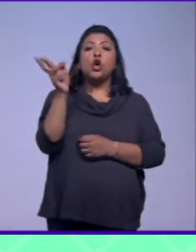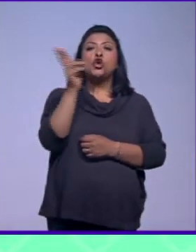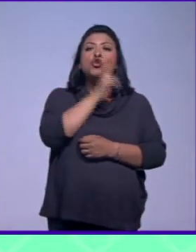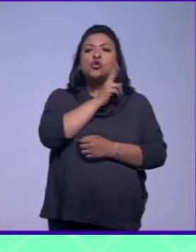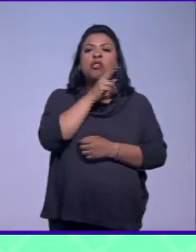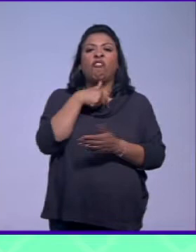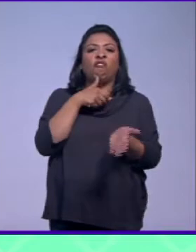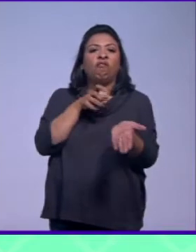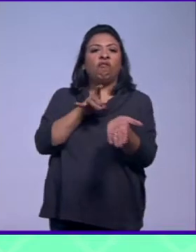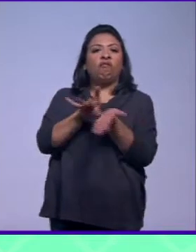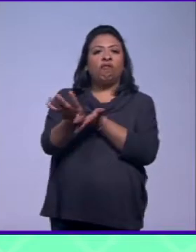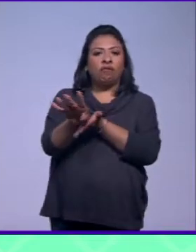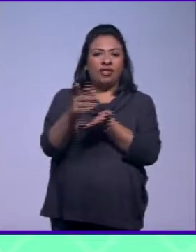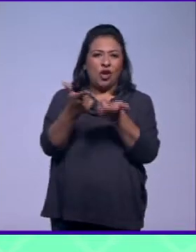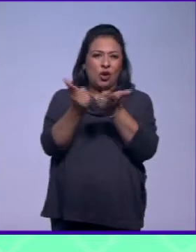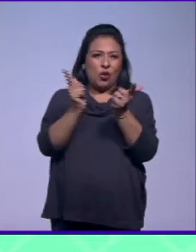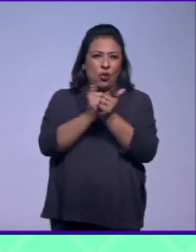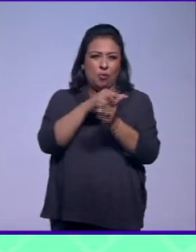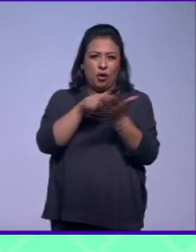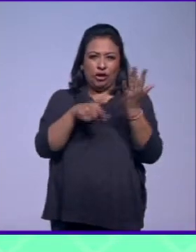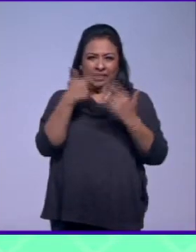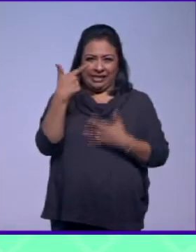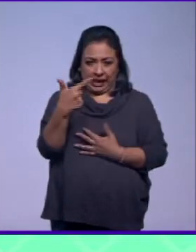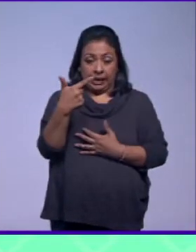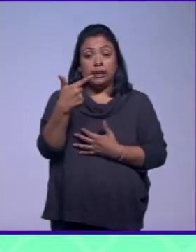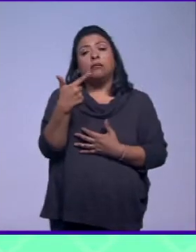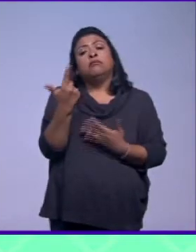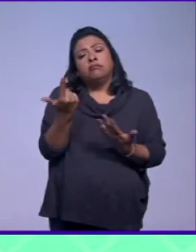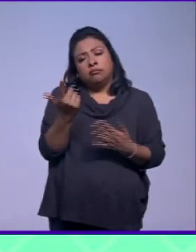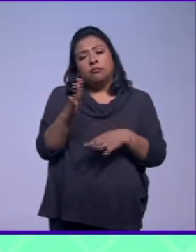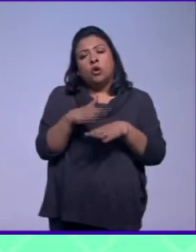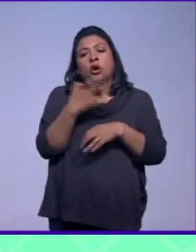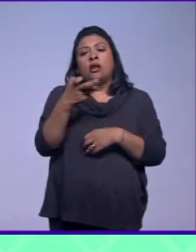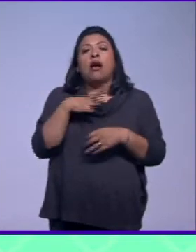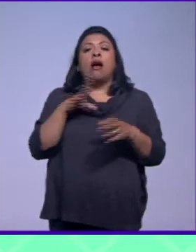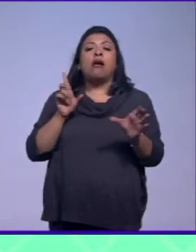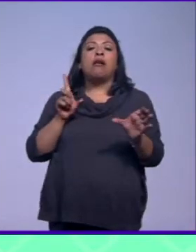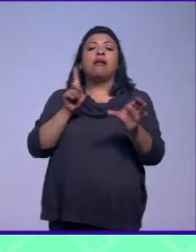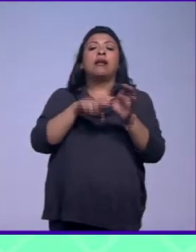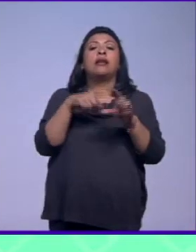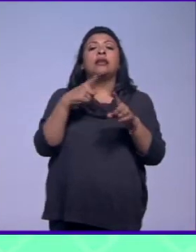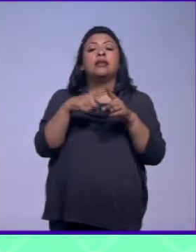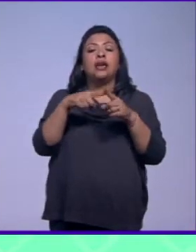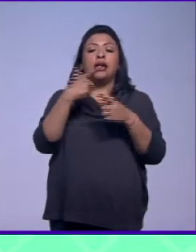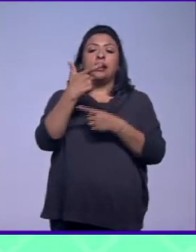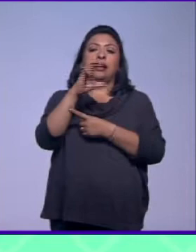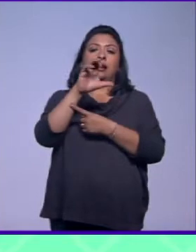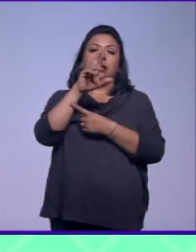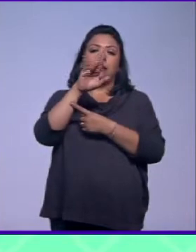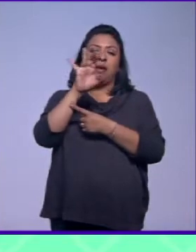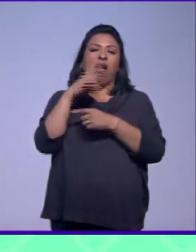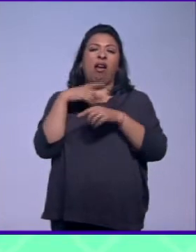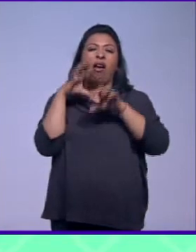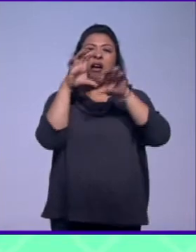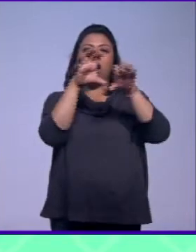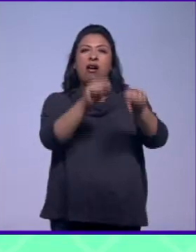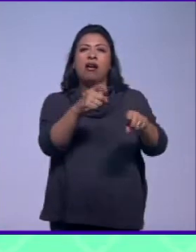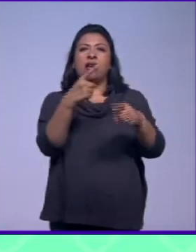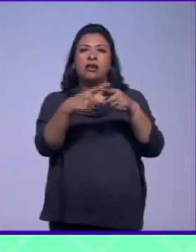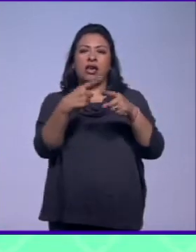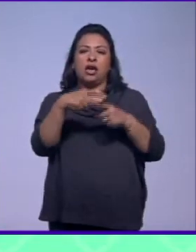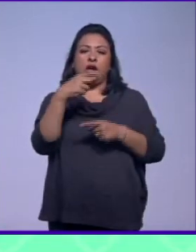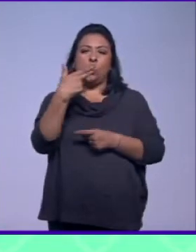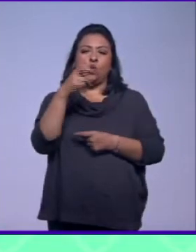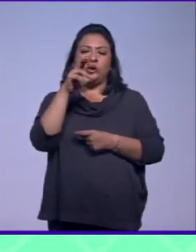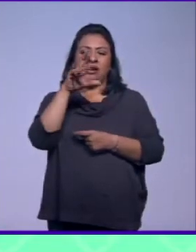prácticamente expulsada de este grupo de los 7 precisamente por la adhesión de crimea usurpada o quitada a ucrania